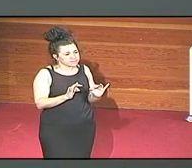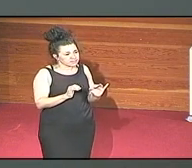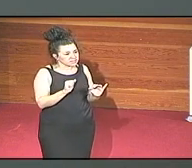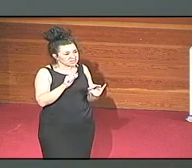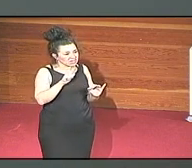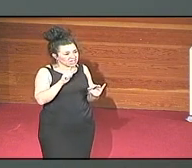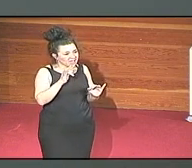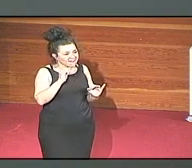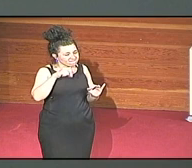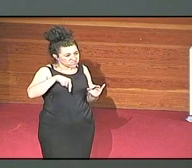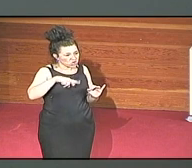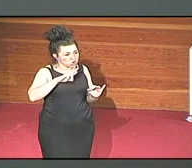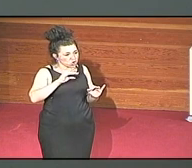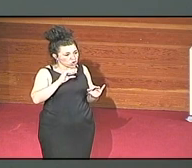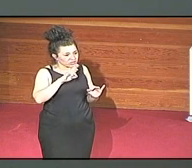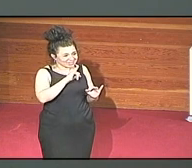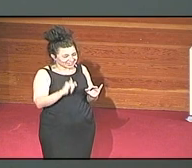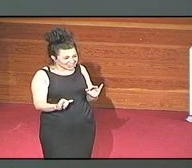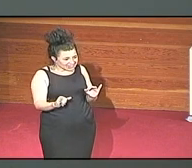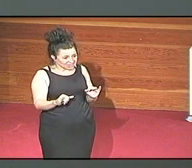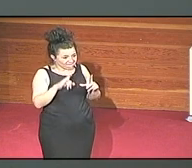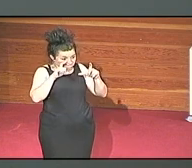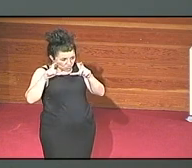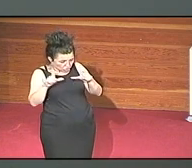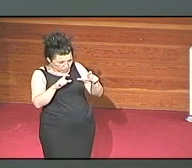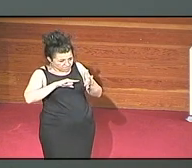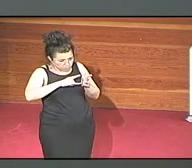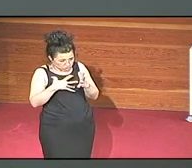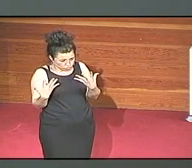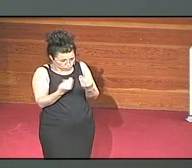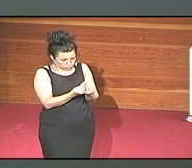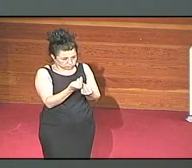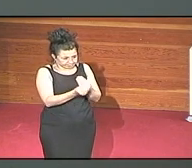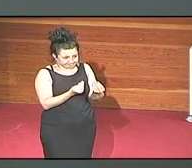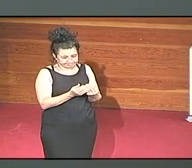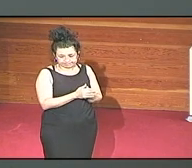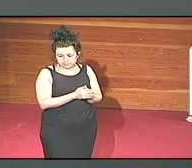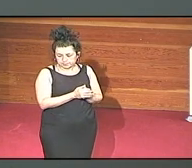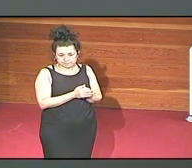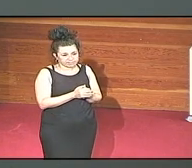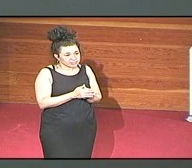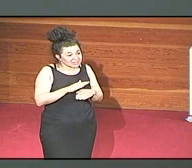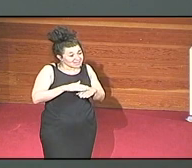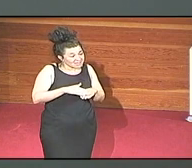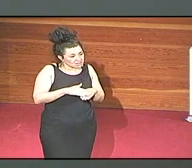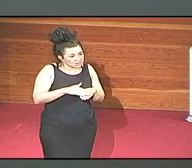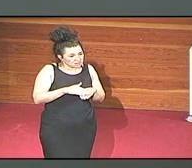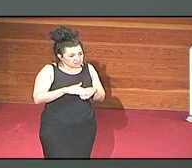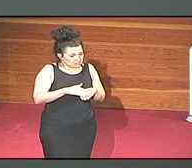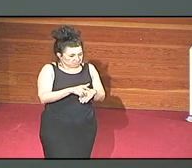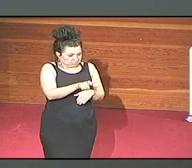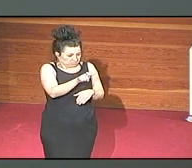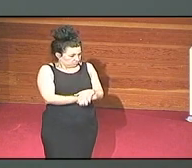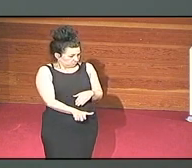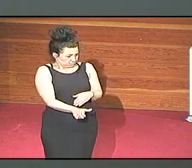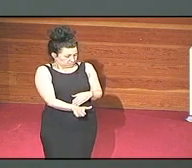fotógrafo y que hicimos el proyecto juntos lógicamente margaret no tenía ningún tipo de ganas de hablar con nosotros y